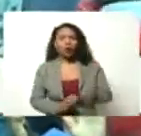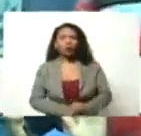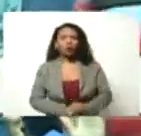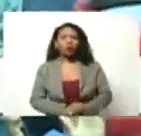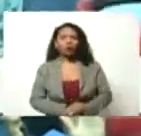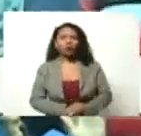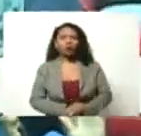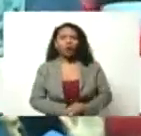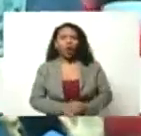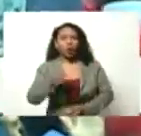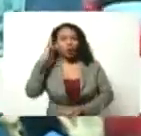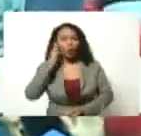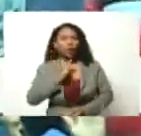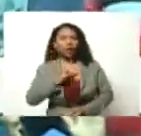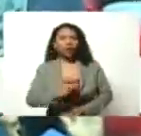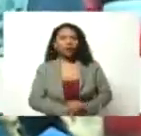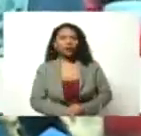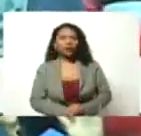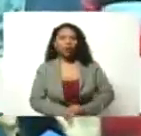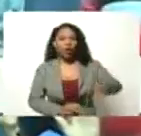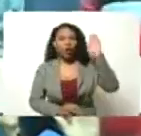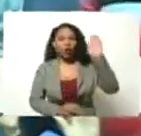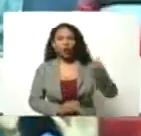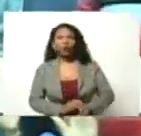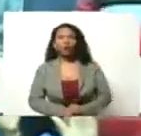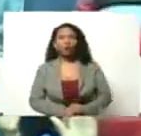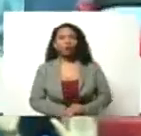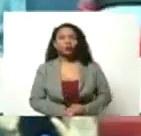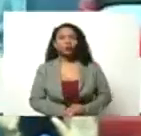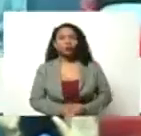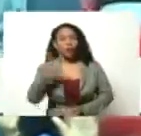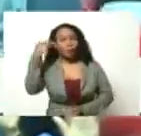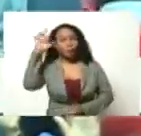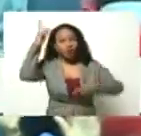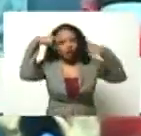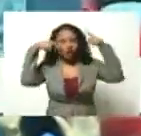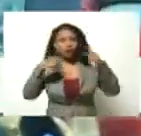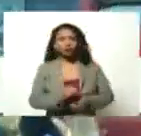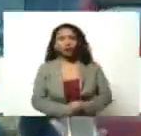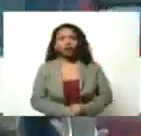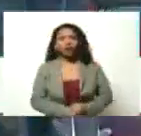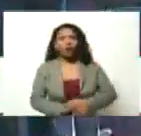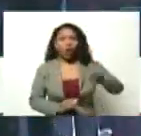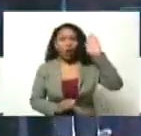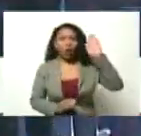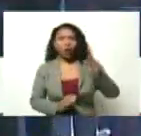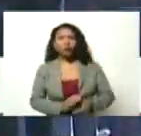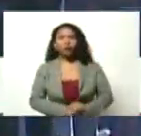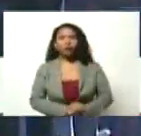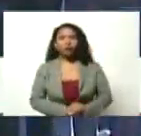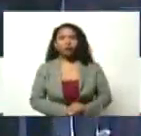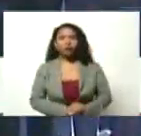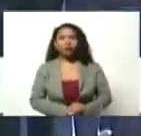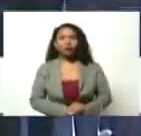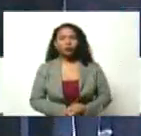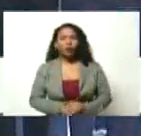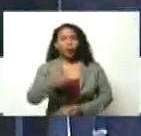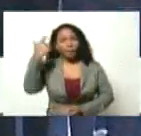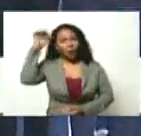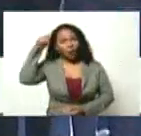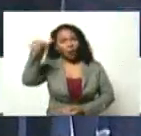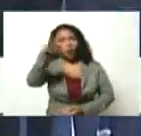por Bolívar los juro por Chávez lo juro por el